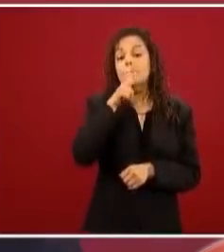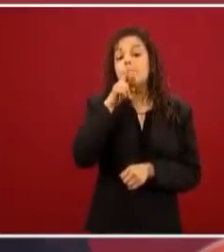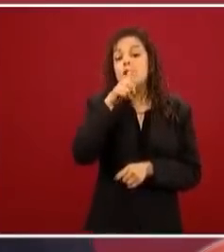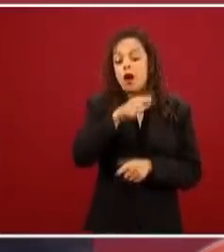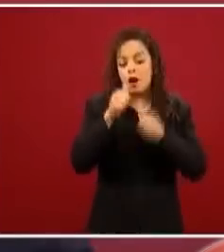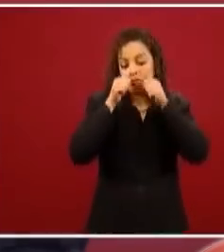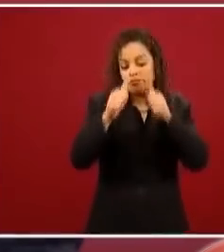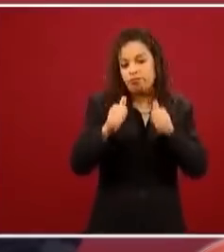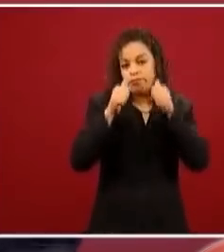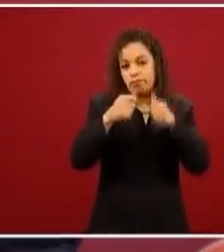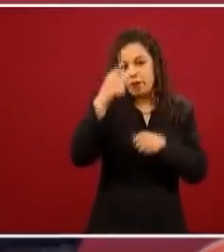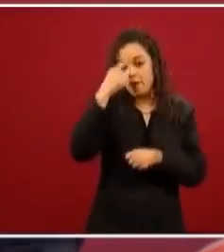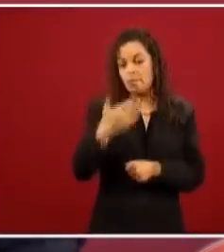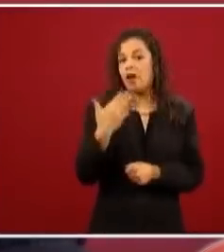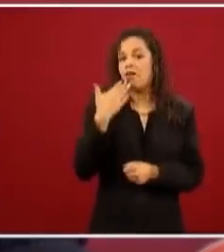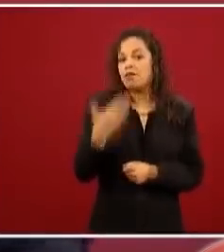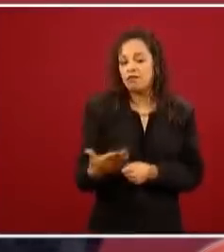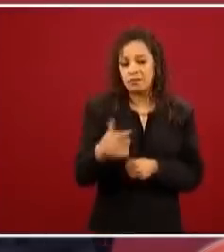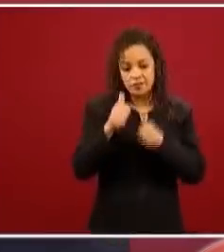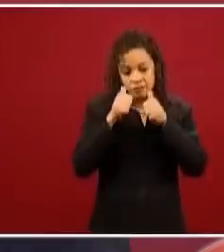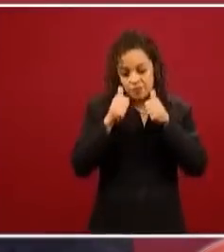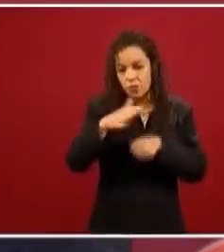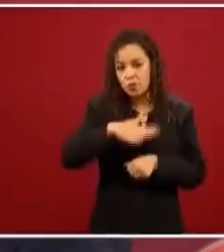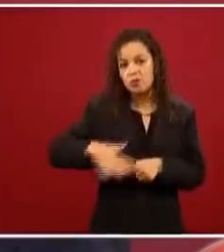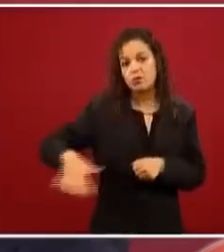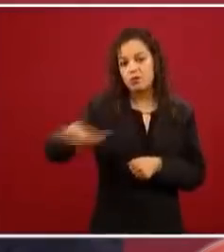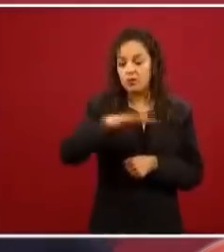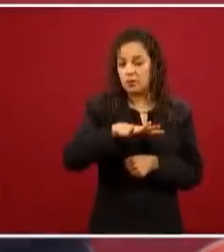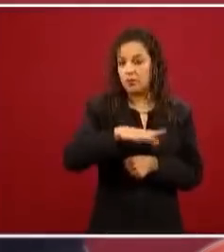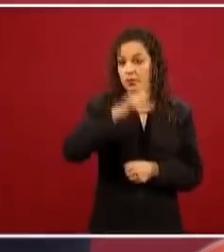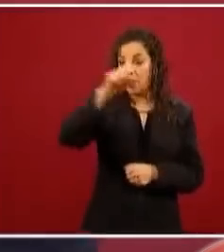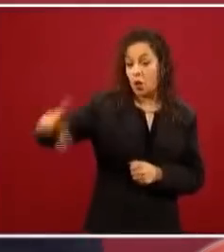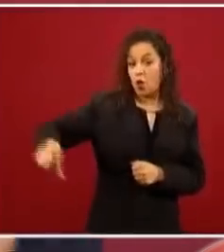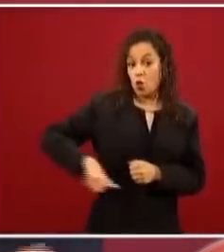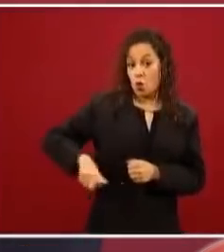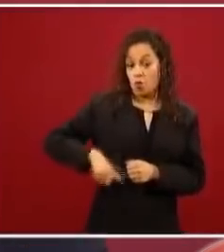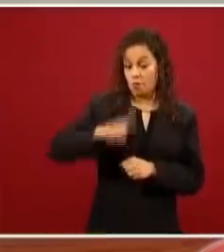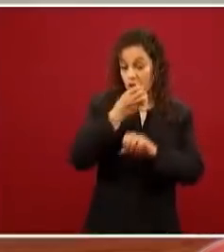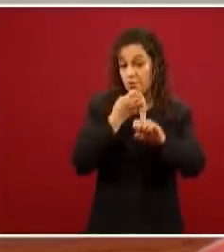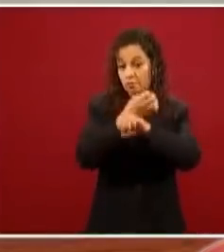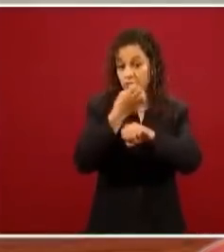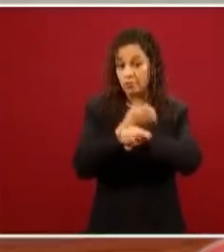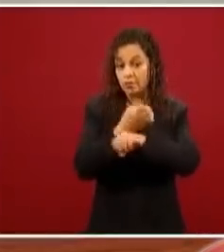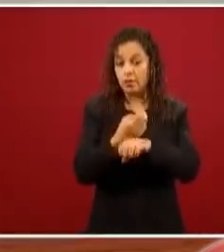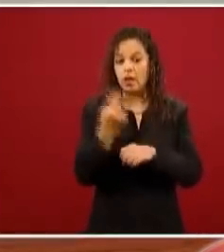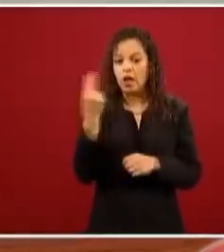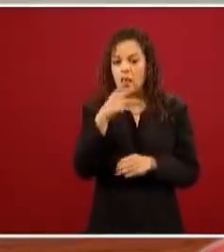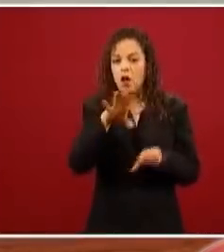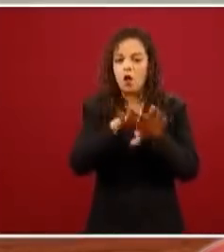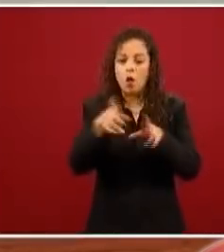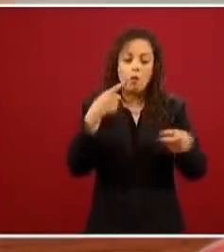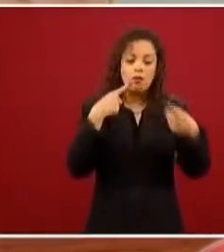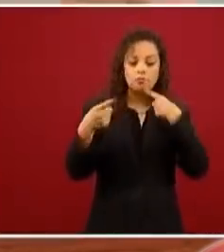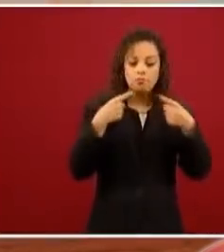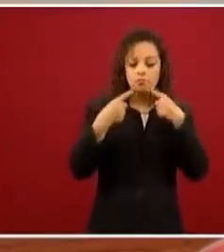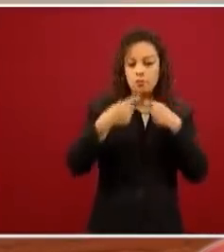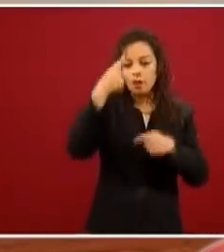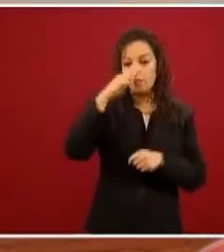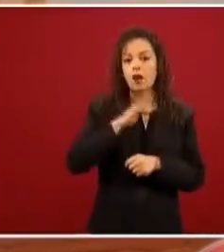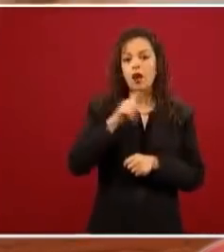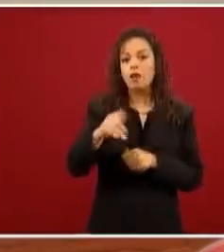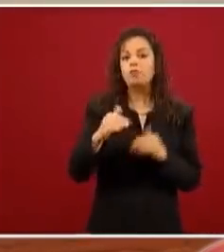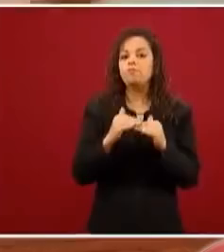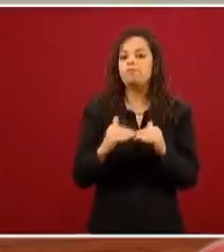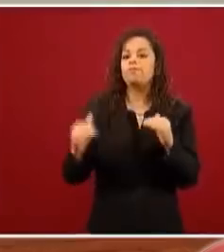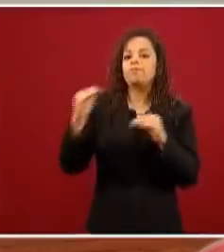que dar resultados. Como le comentaba, con el gobierno estatal estamos buscando otro tipo de incentivos que van desde créditos de